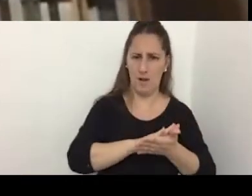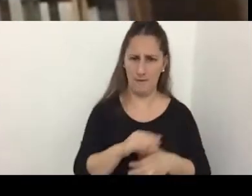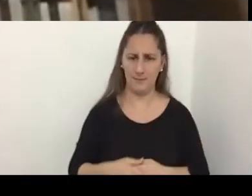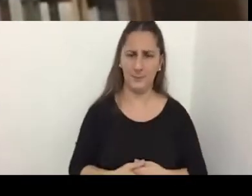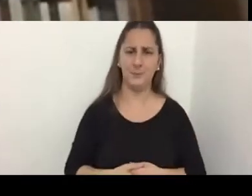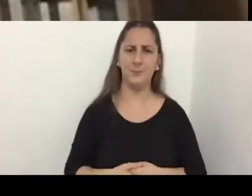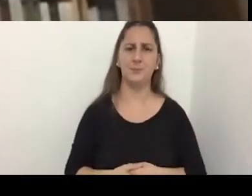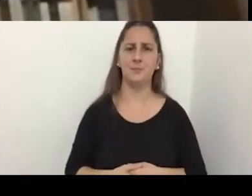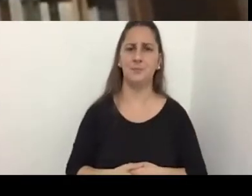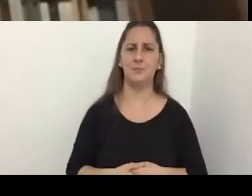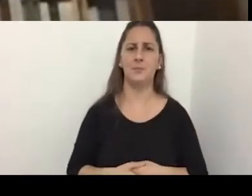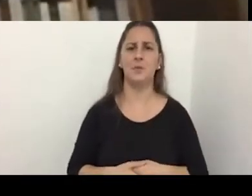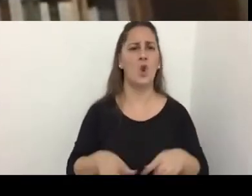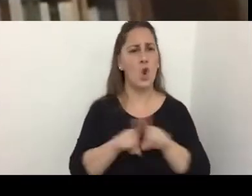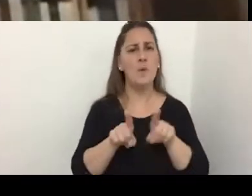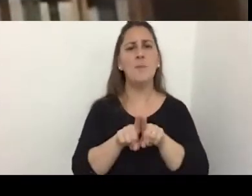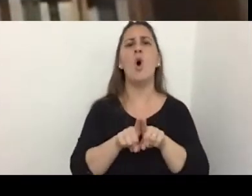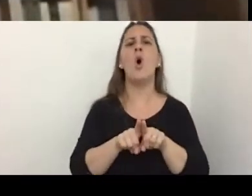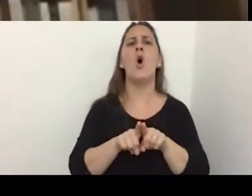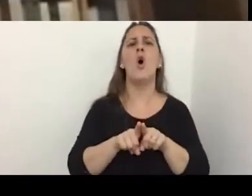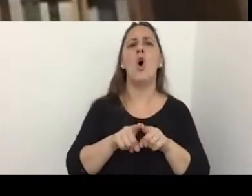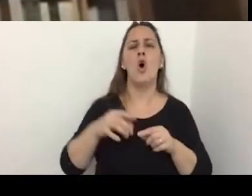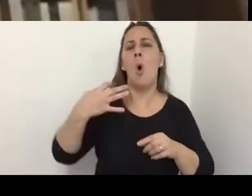¿Es lo mismo dictar la conciliación obligatoria en un